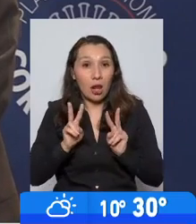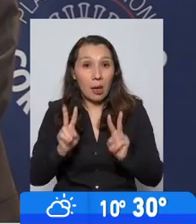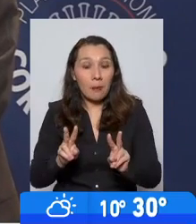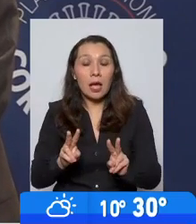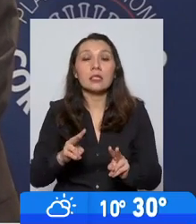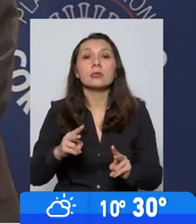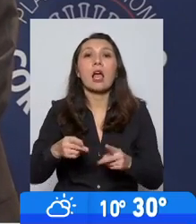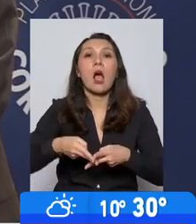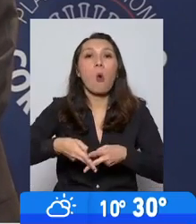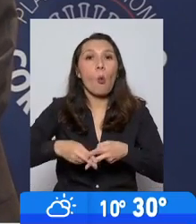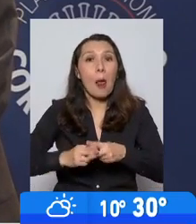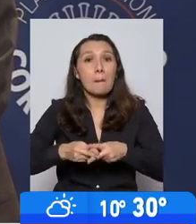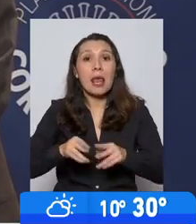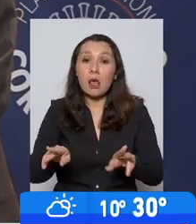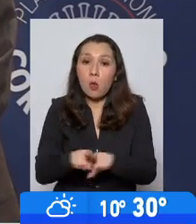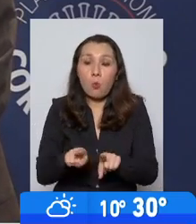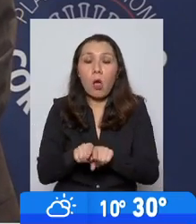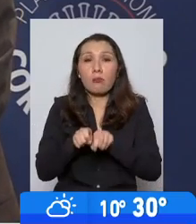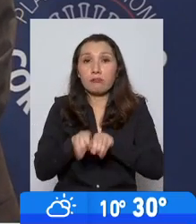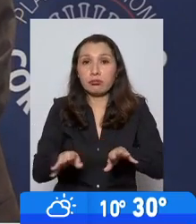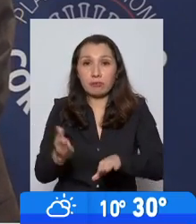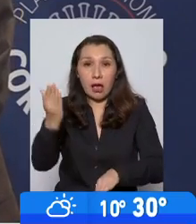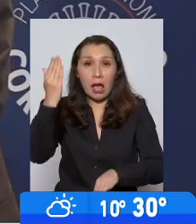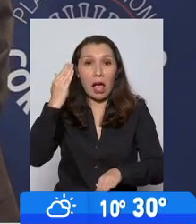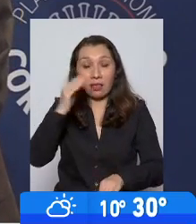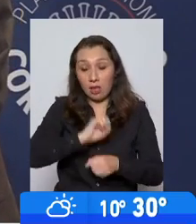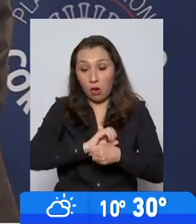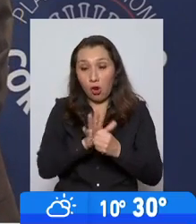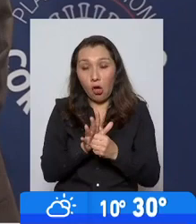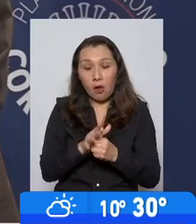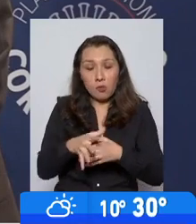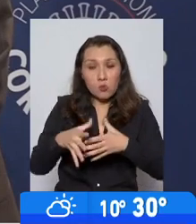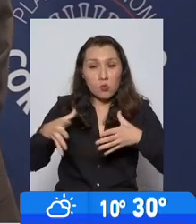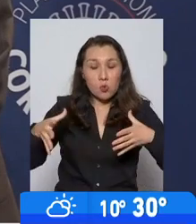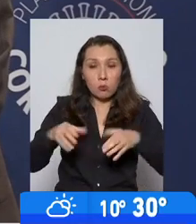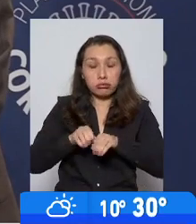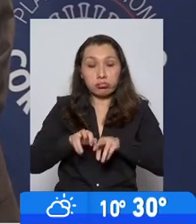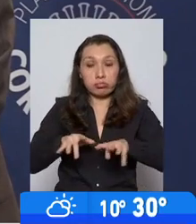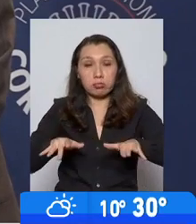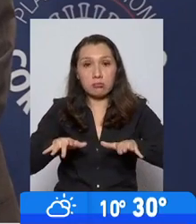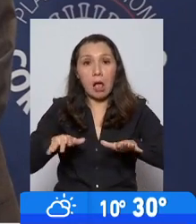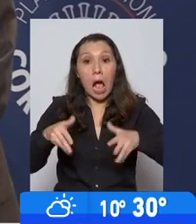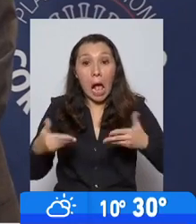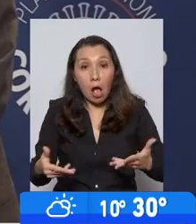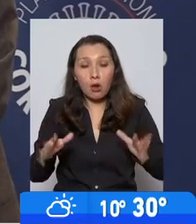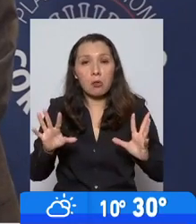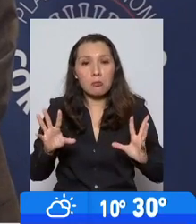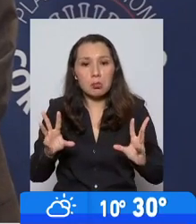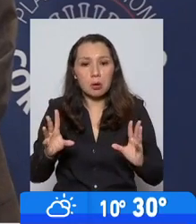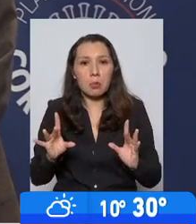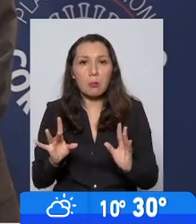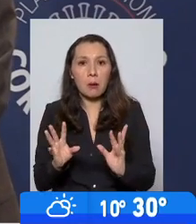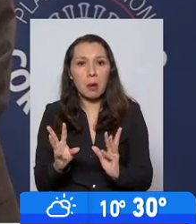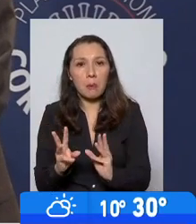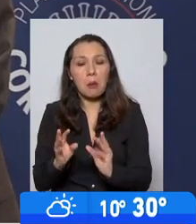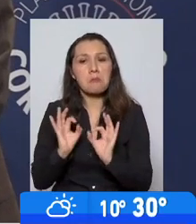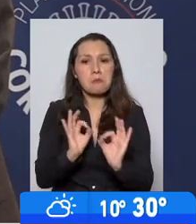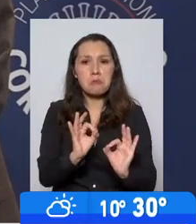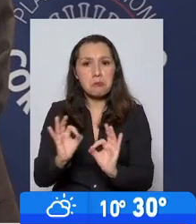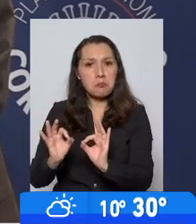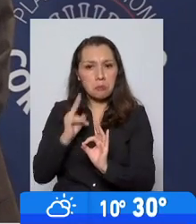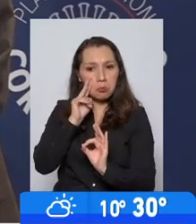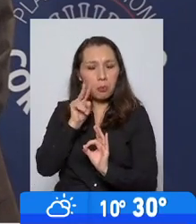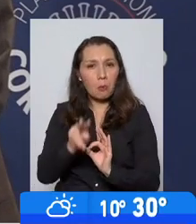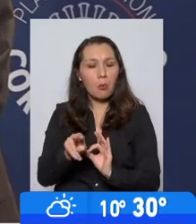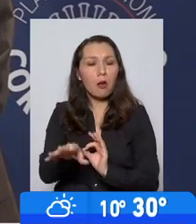porque han tenido, a pesar de un brote inicial de coronavirus bastante intenso, han tenido un desempeño adecuado desde el